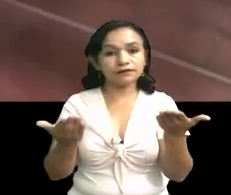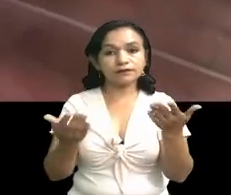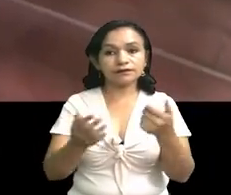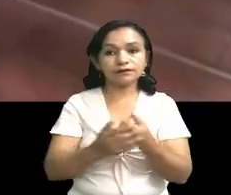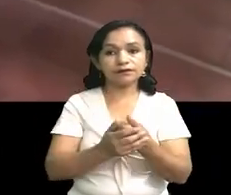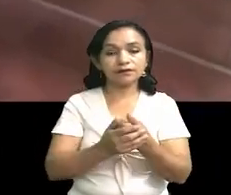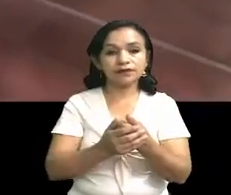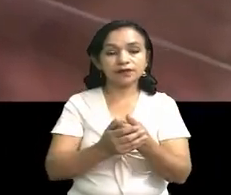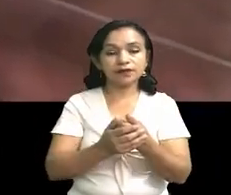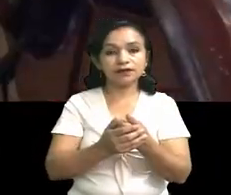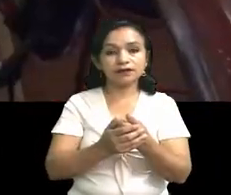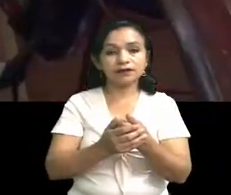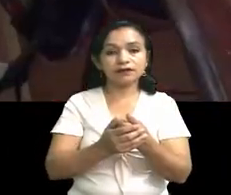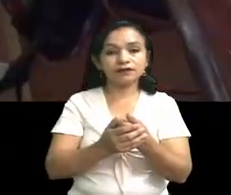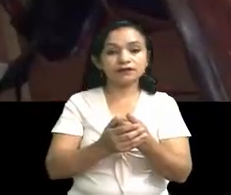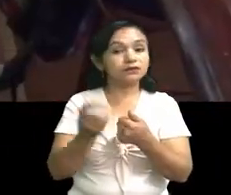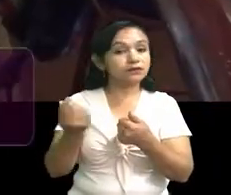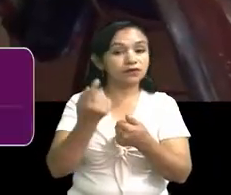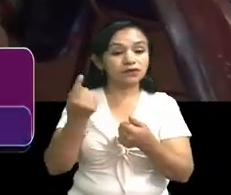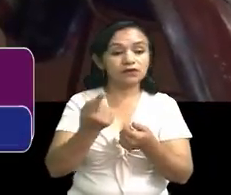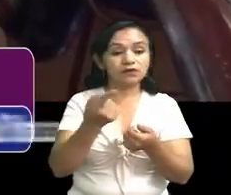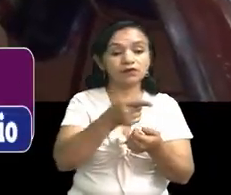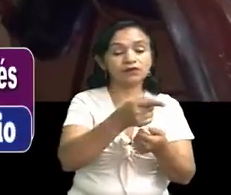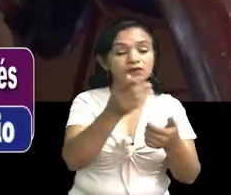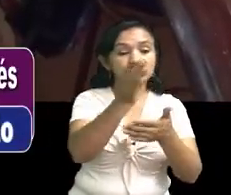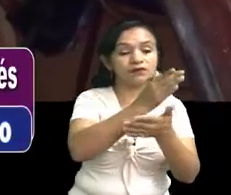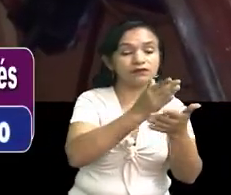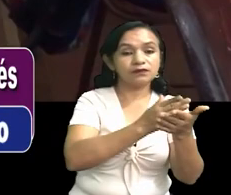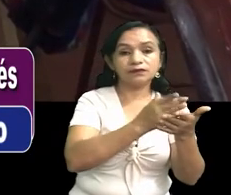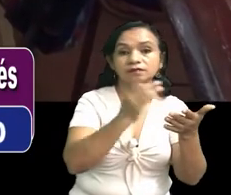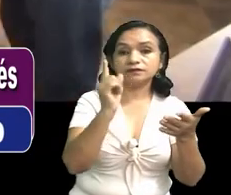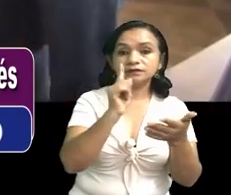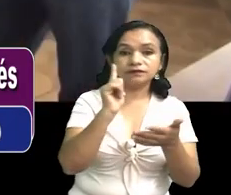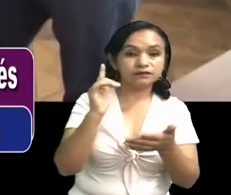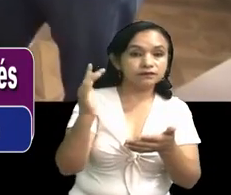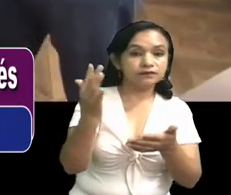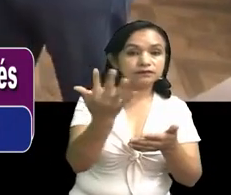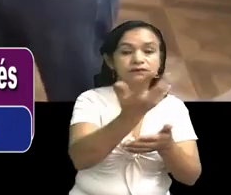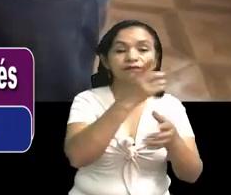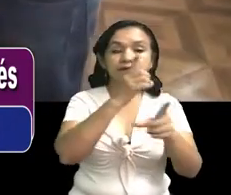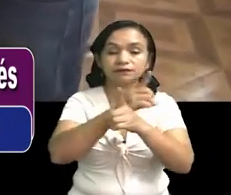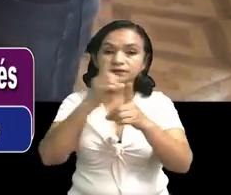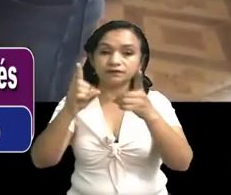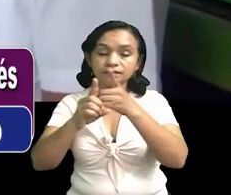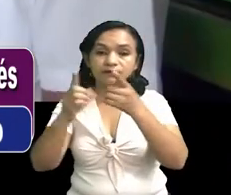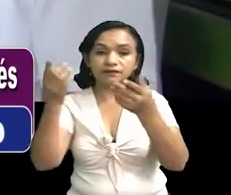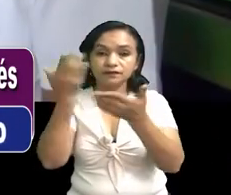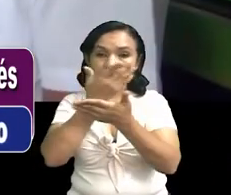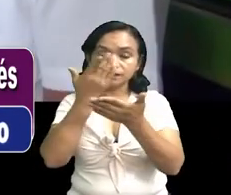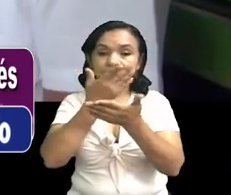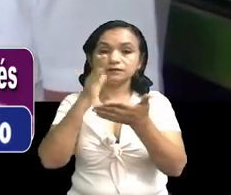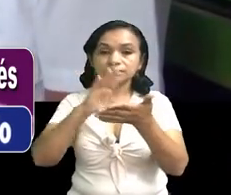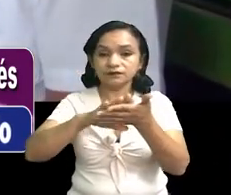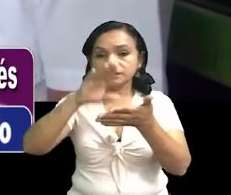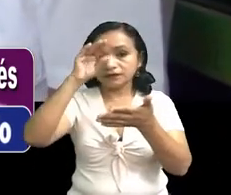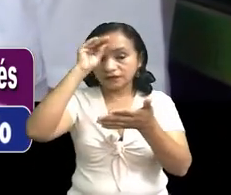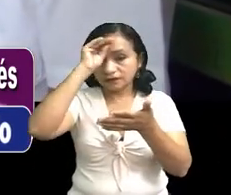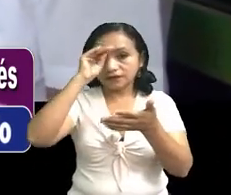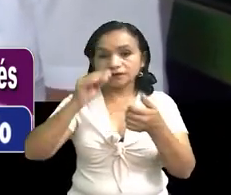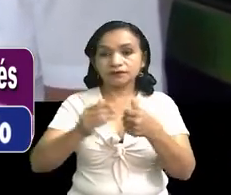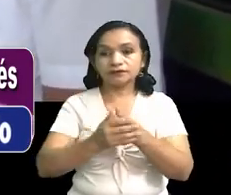la tecnología no solo en función de estas carreras que yo mencionaba, sino que todas las carreras. Claro. Todas las carreras. Por ejemplo,